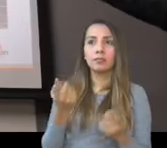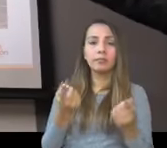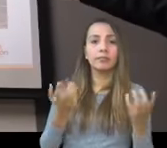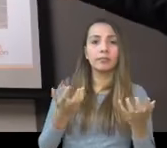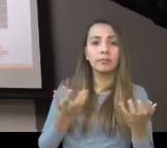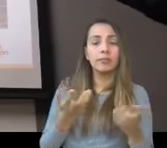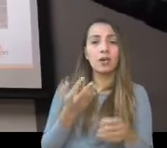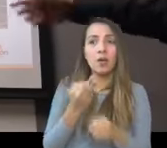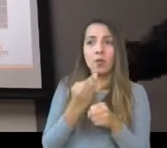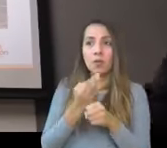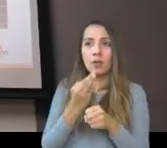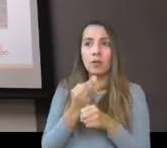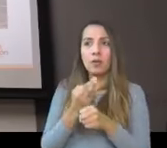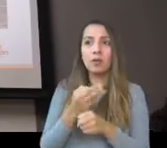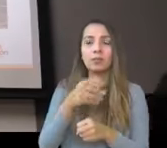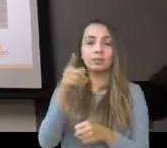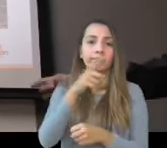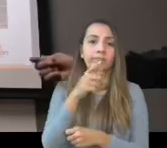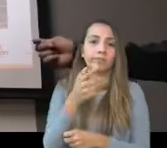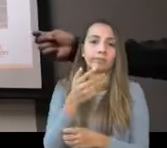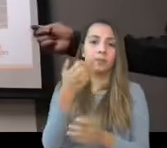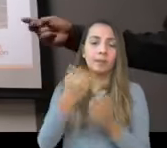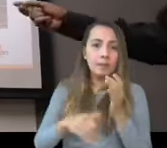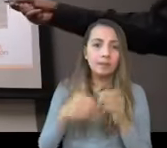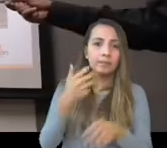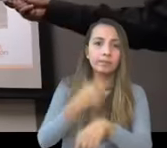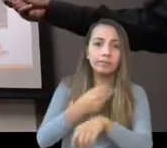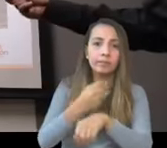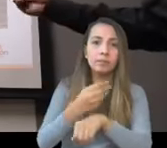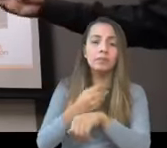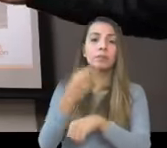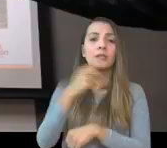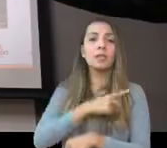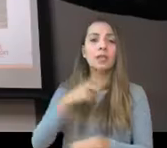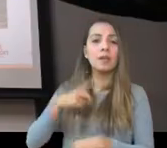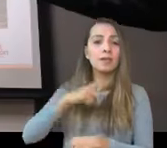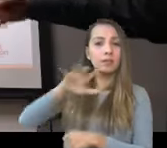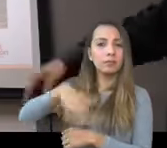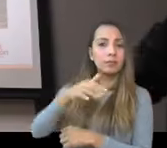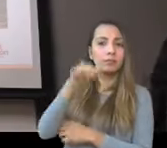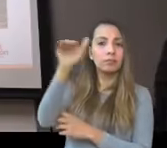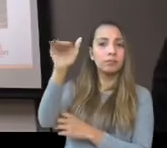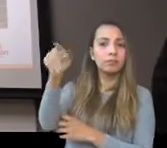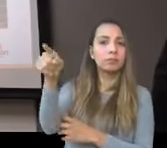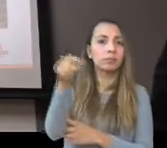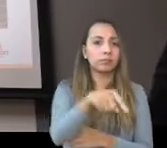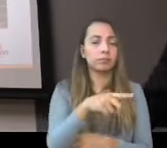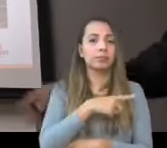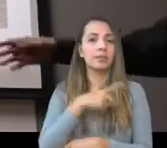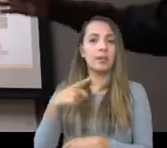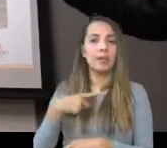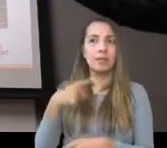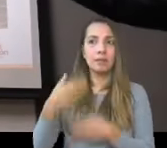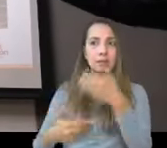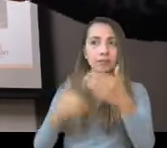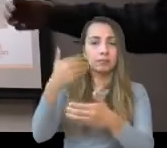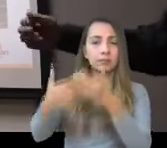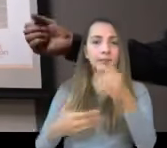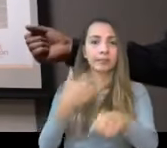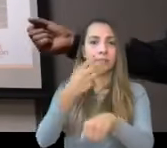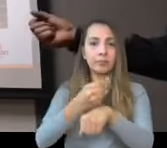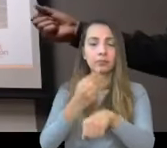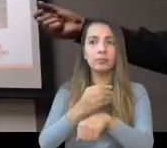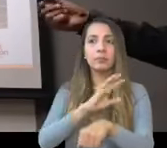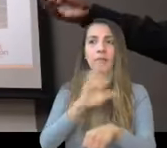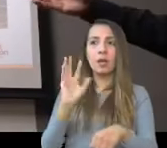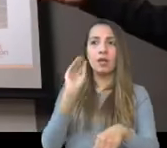a la fecha las acciones que está haciendo el ingeniero es buscar que se rehaga, es el avance de los trabajos que se tiene, se colocó un